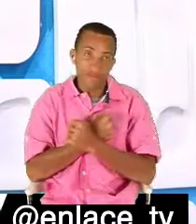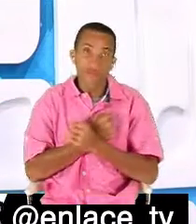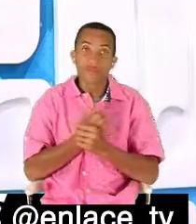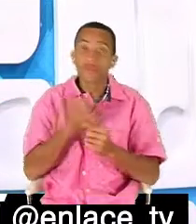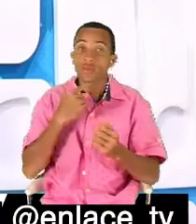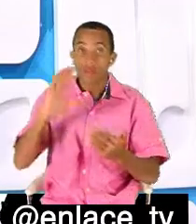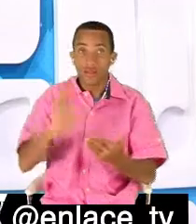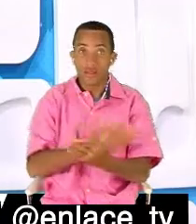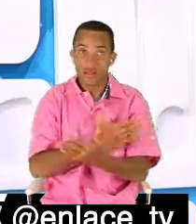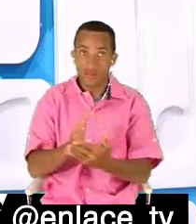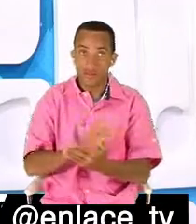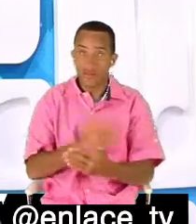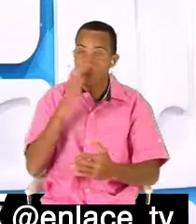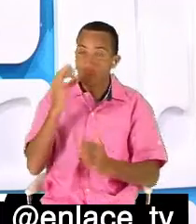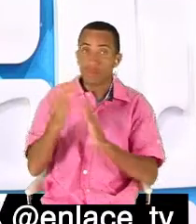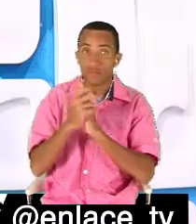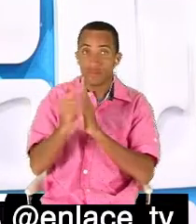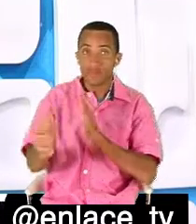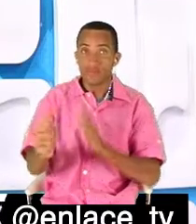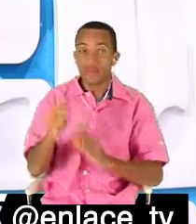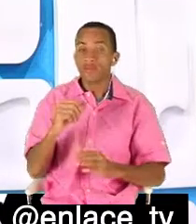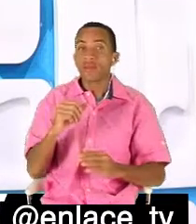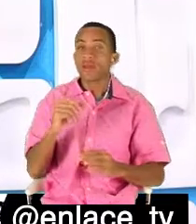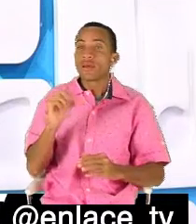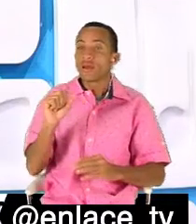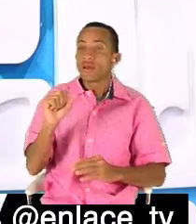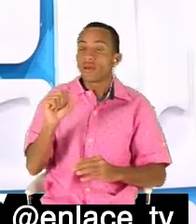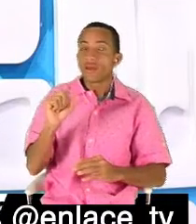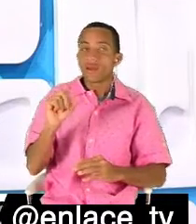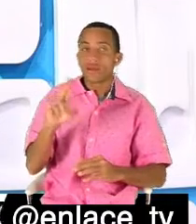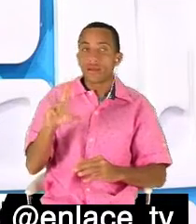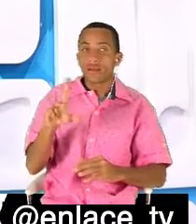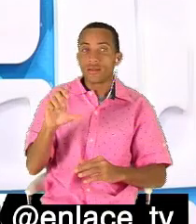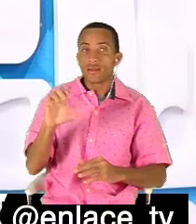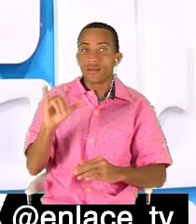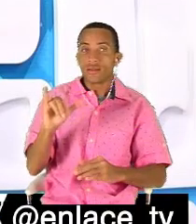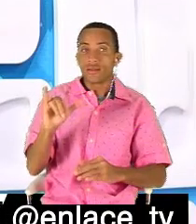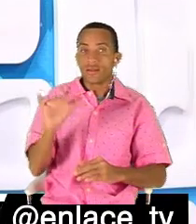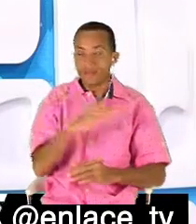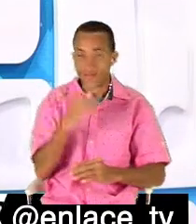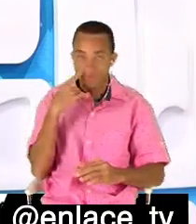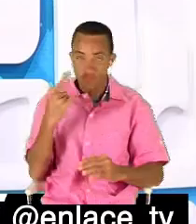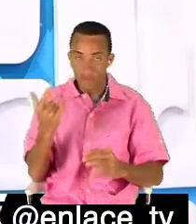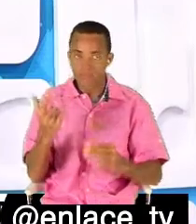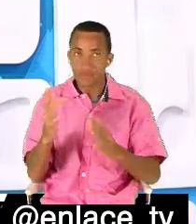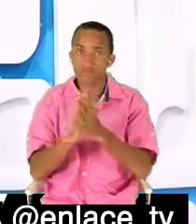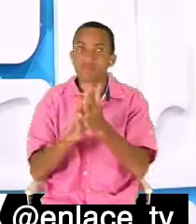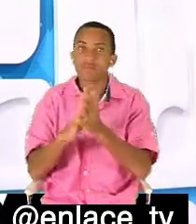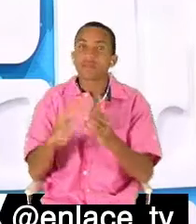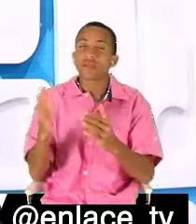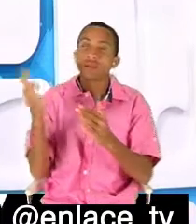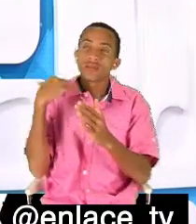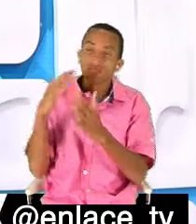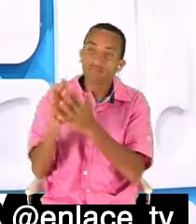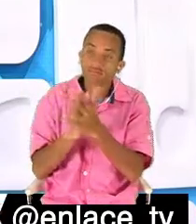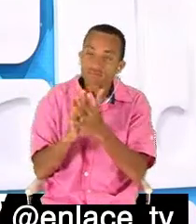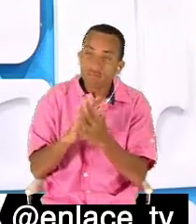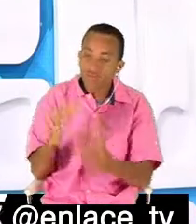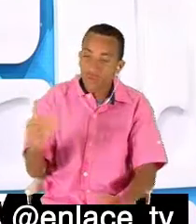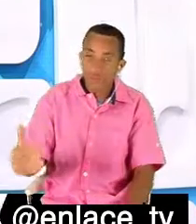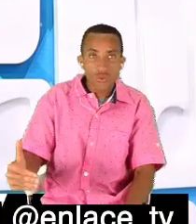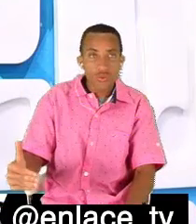promocionando el artista barranqueño Arley Pérez. En la mira tuvimos a ese personaje quien nos comentó que desde muy temprana edad ha